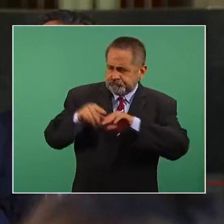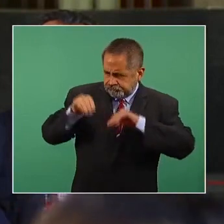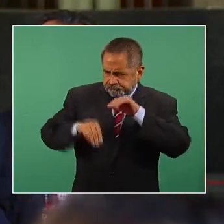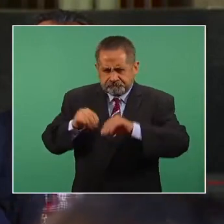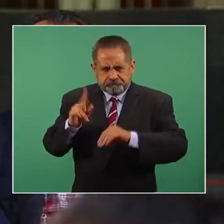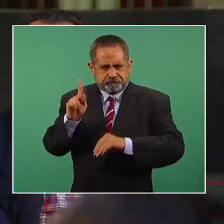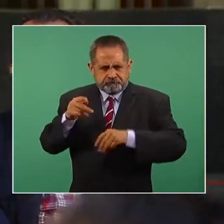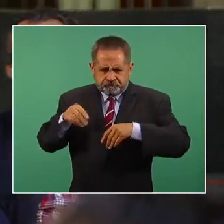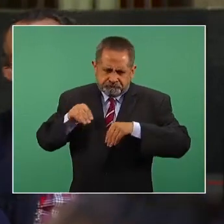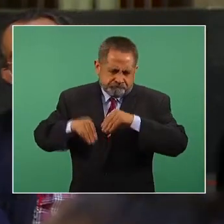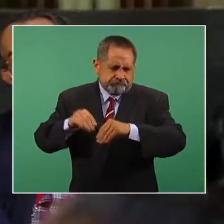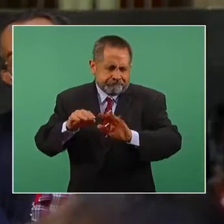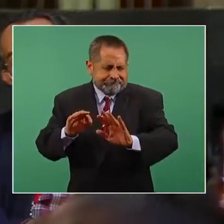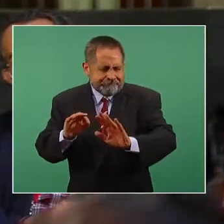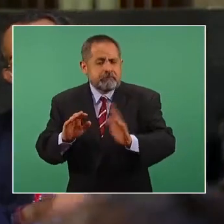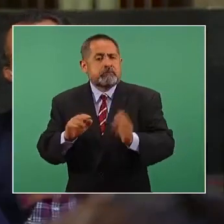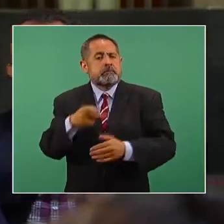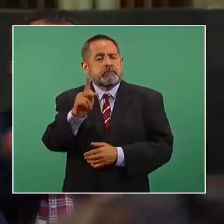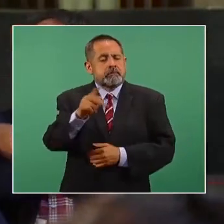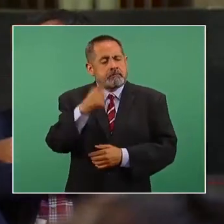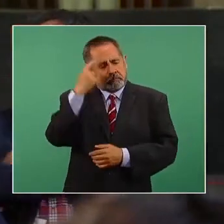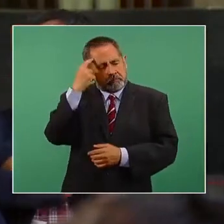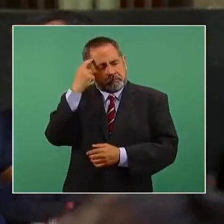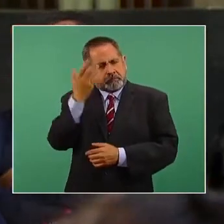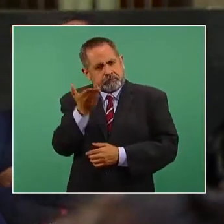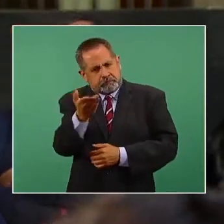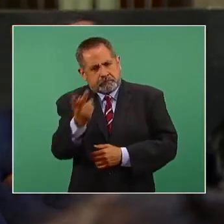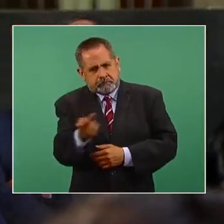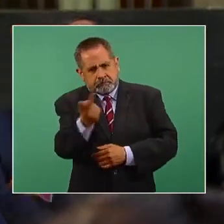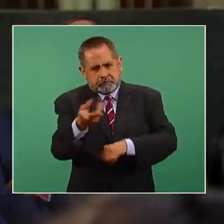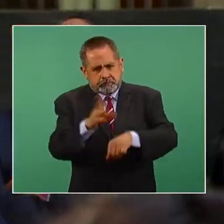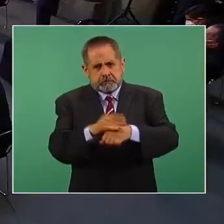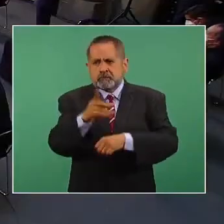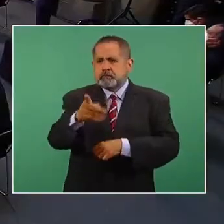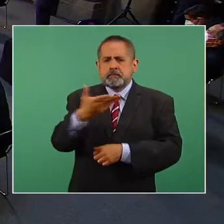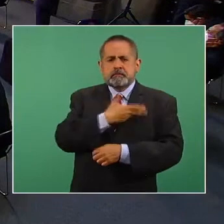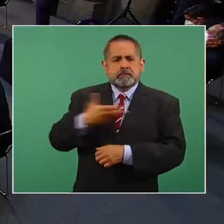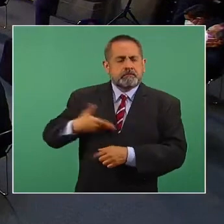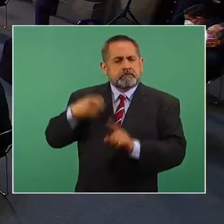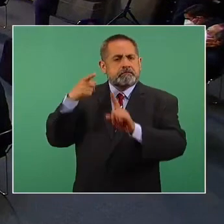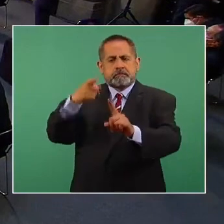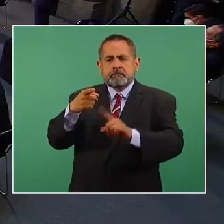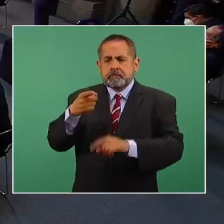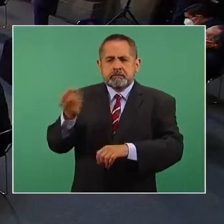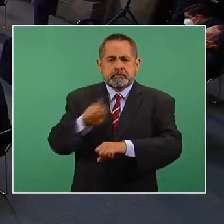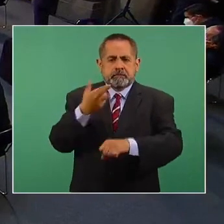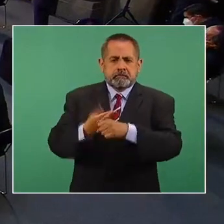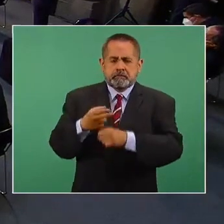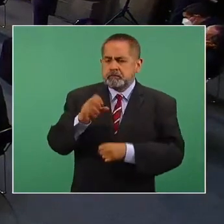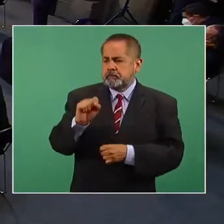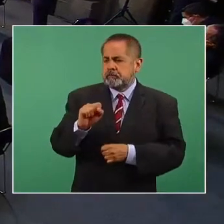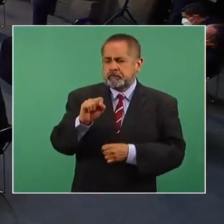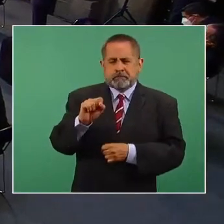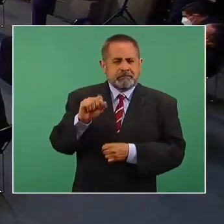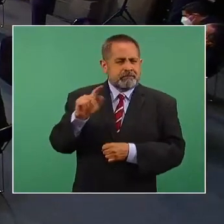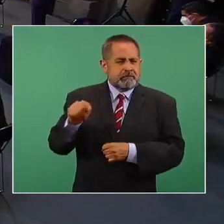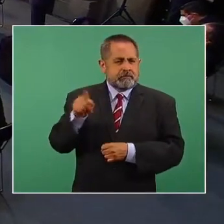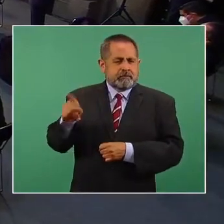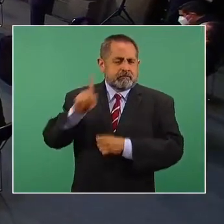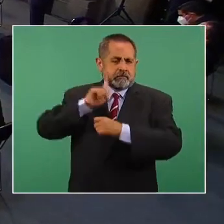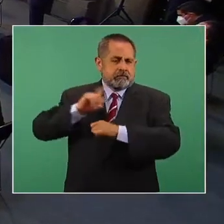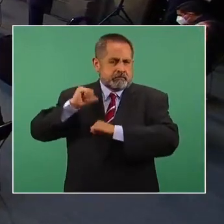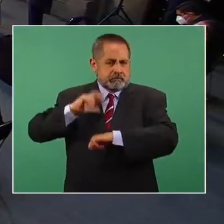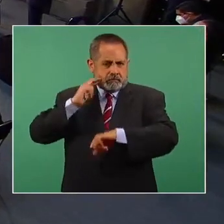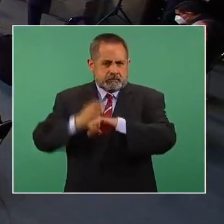me gustaría conocer cuál sería la estrategia, señor presidente, que tiene la Secretaría del Trabajo a cargo de Luisa